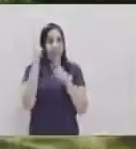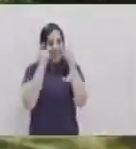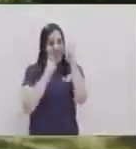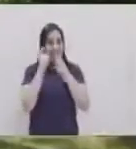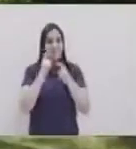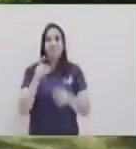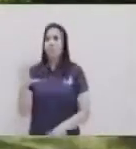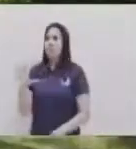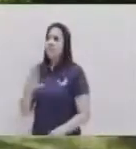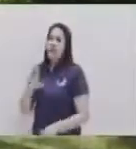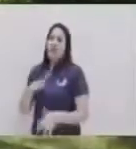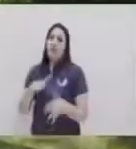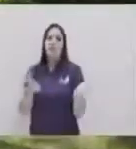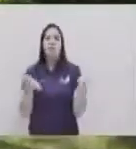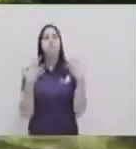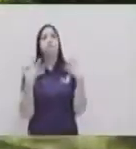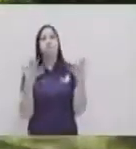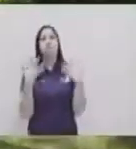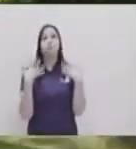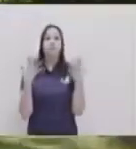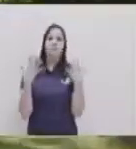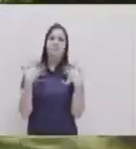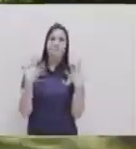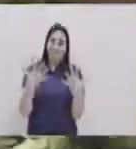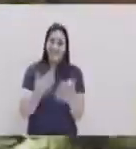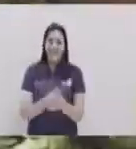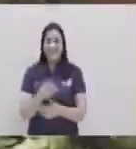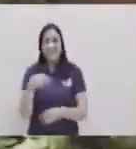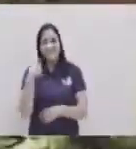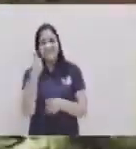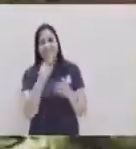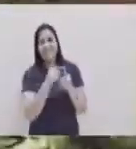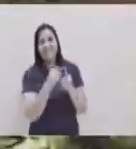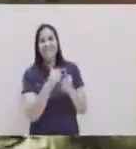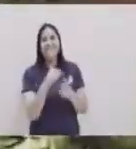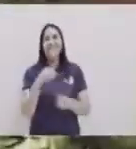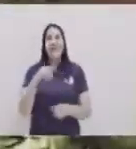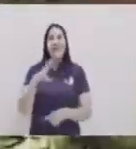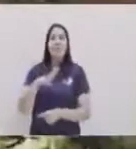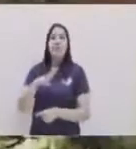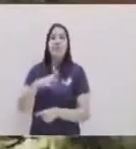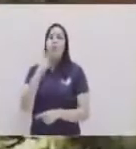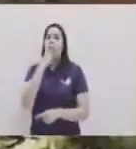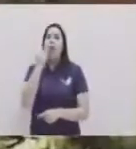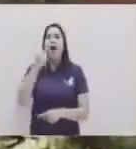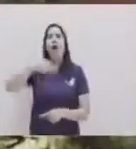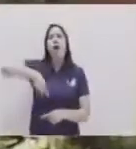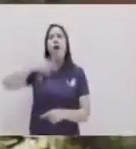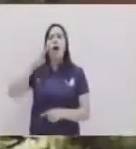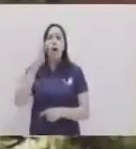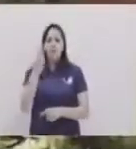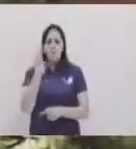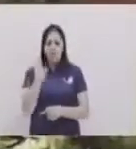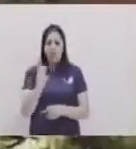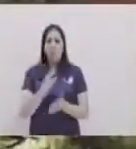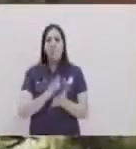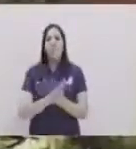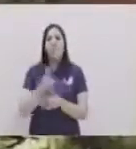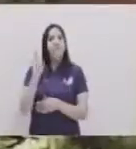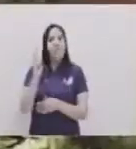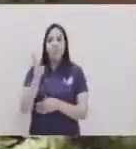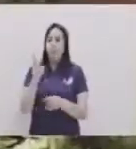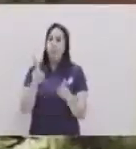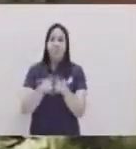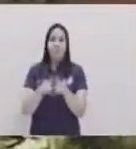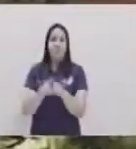gesto. Tengo calor. Siguiente, tengo hambre. Siempre nuestra palma de la